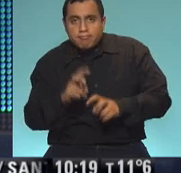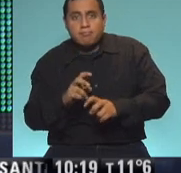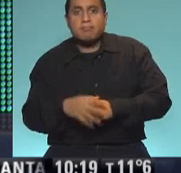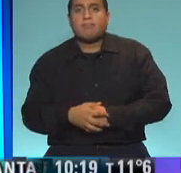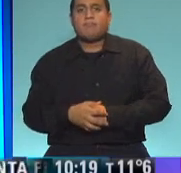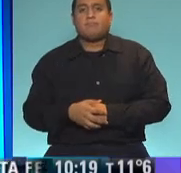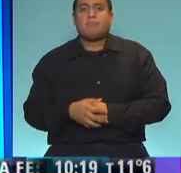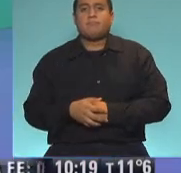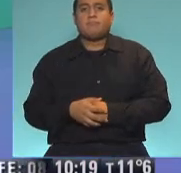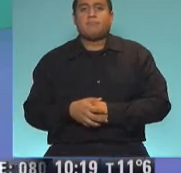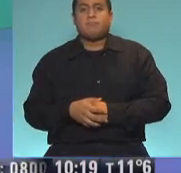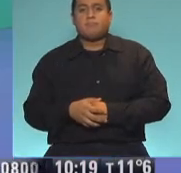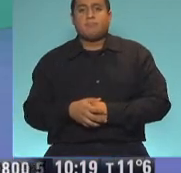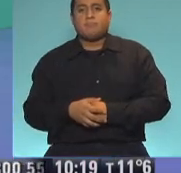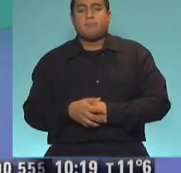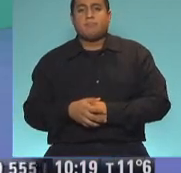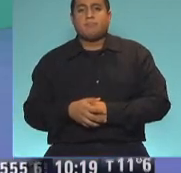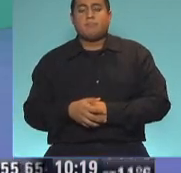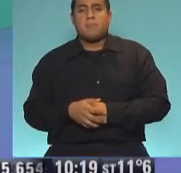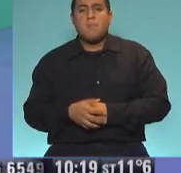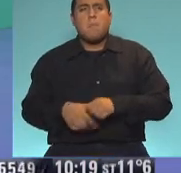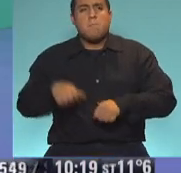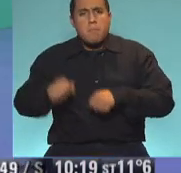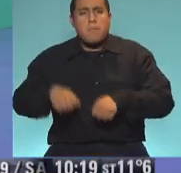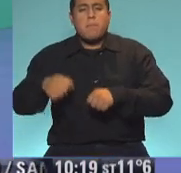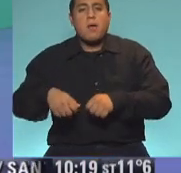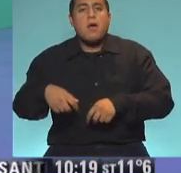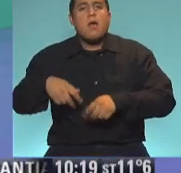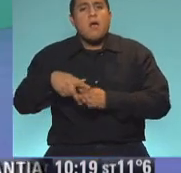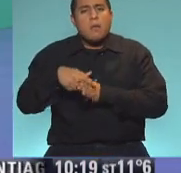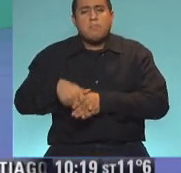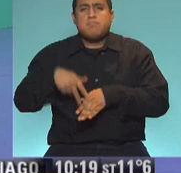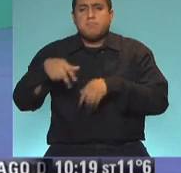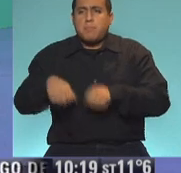Tacatán, tacatán, tacatán. Pasa una bandada de caballitos del diablo.